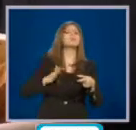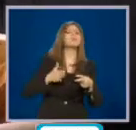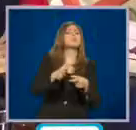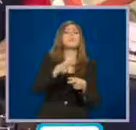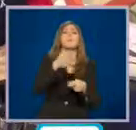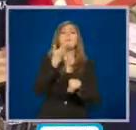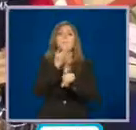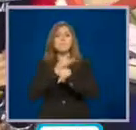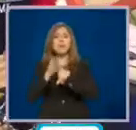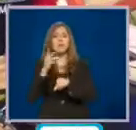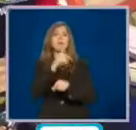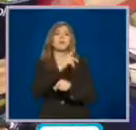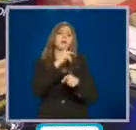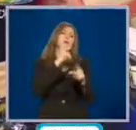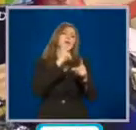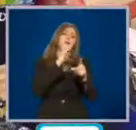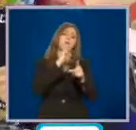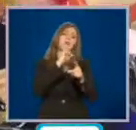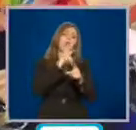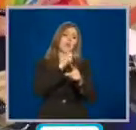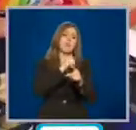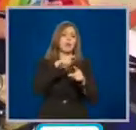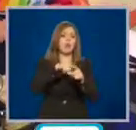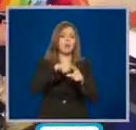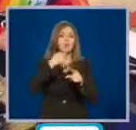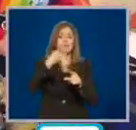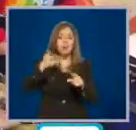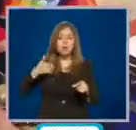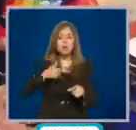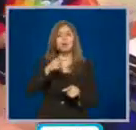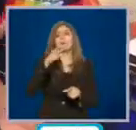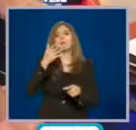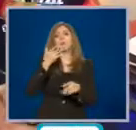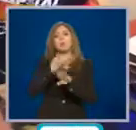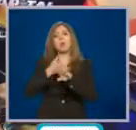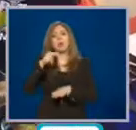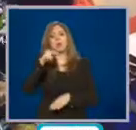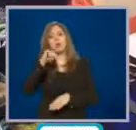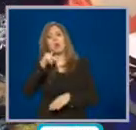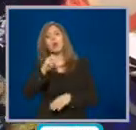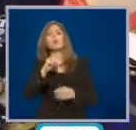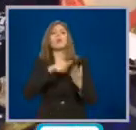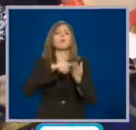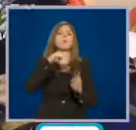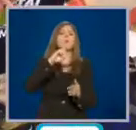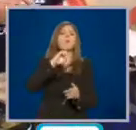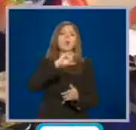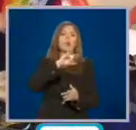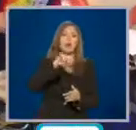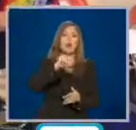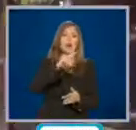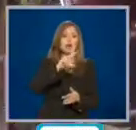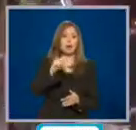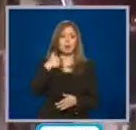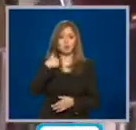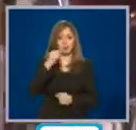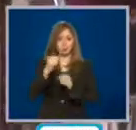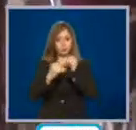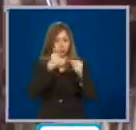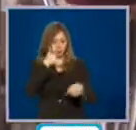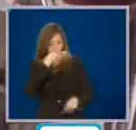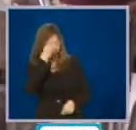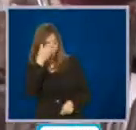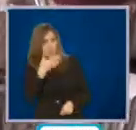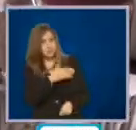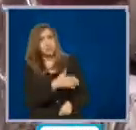blanco. Tilapia, blanco de Nilo. Este es tilapia. Muy bien. Pero puede ser blanco de Nilo, mojarra. Ya los identifico. Ya, pues tienen, mal.